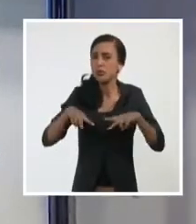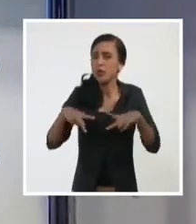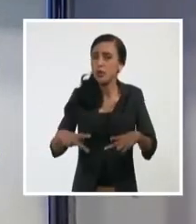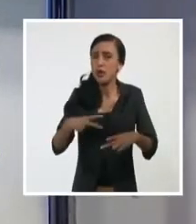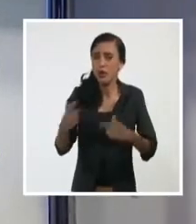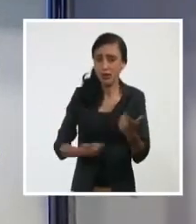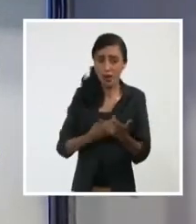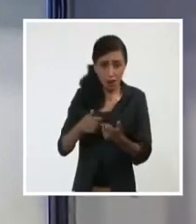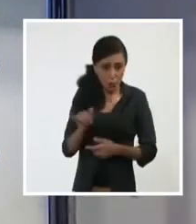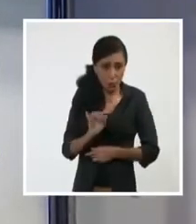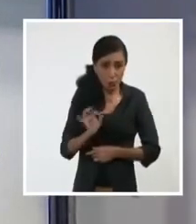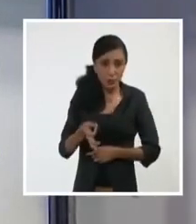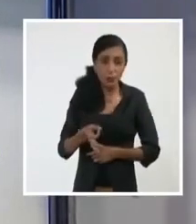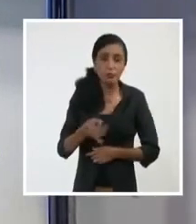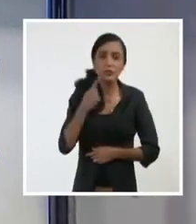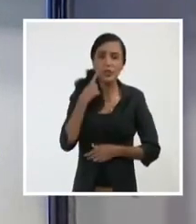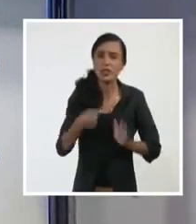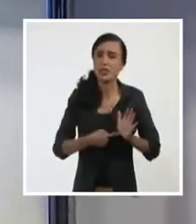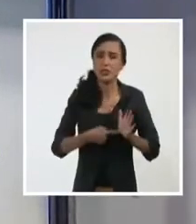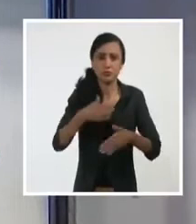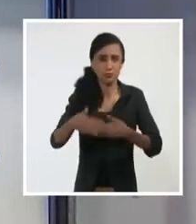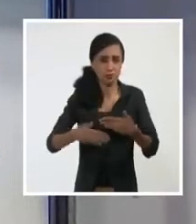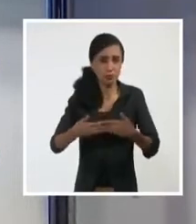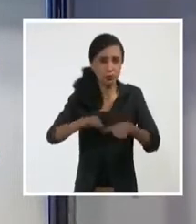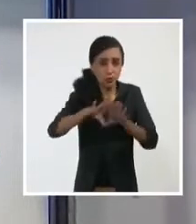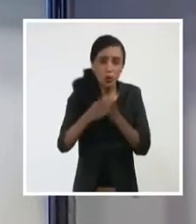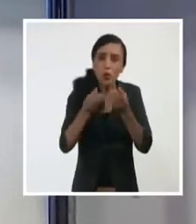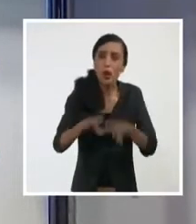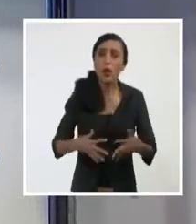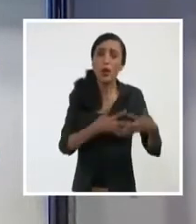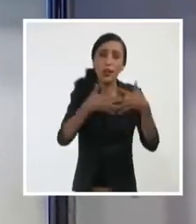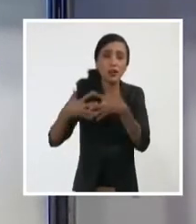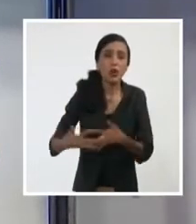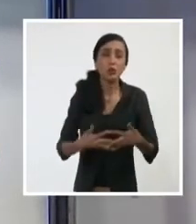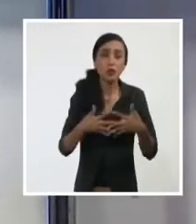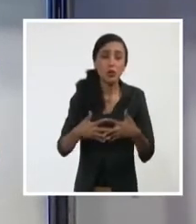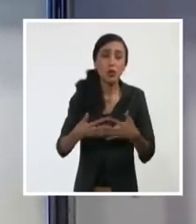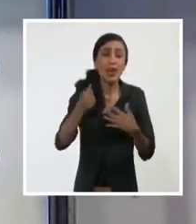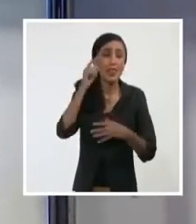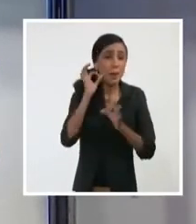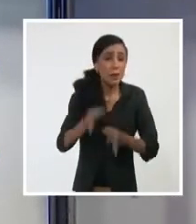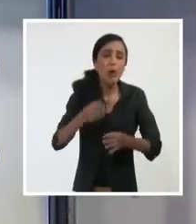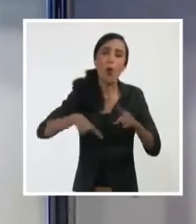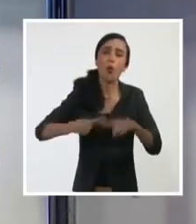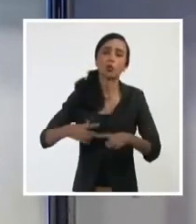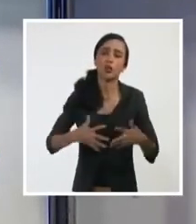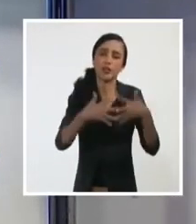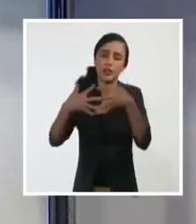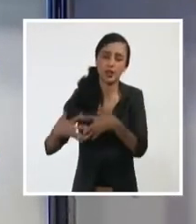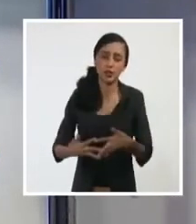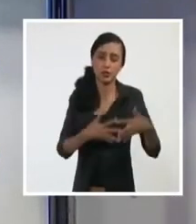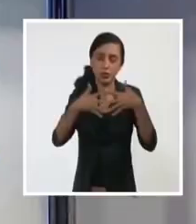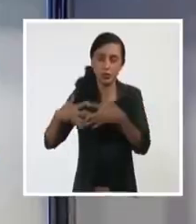Fría? Las señales son cada vez más claras, o con Estados Unidos o contra él. Manténgase informado, la